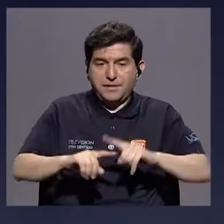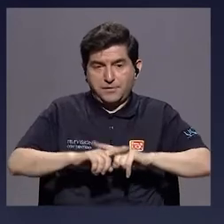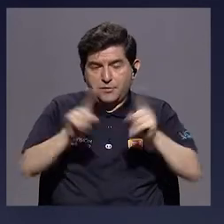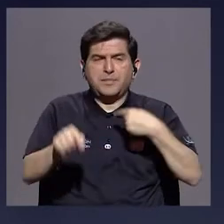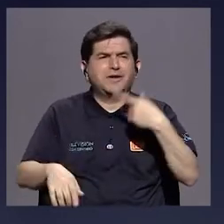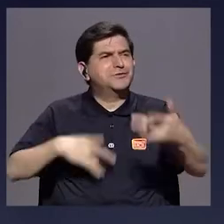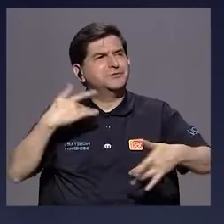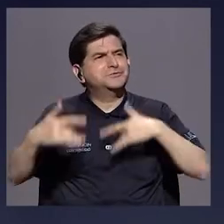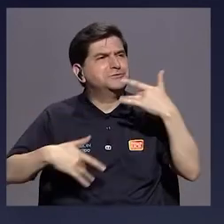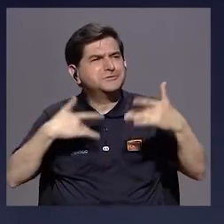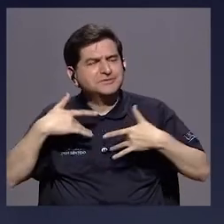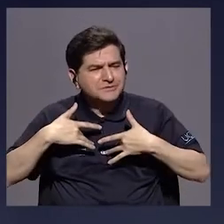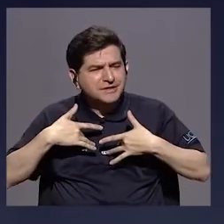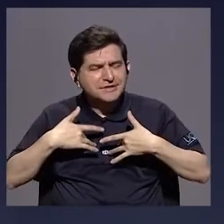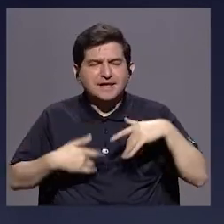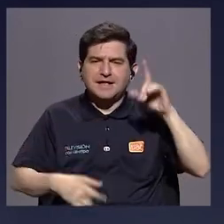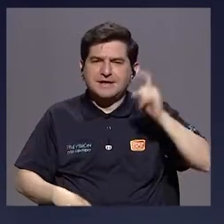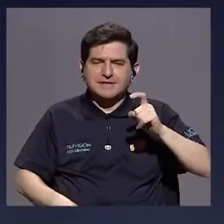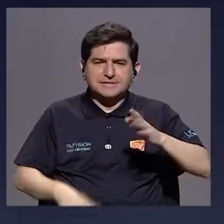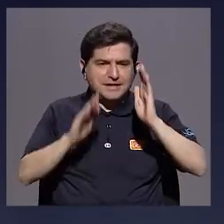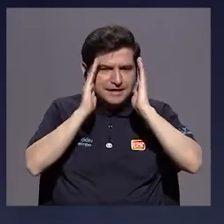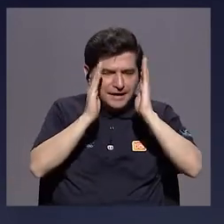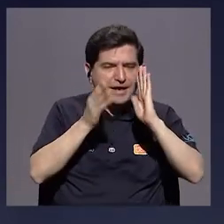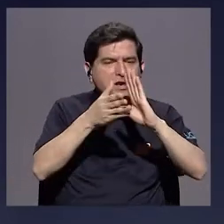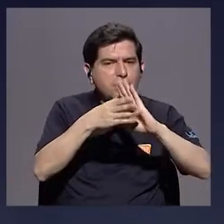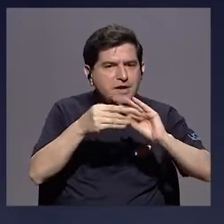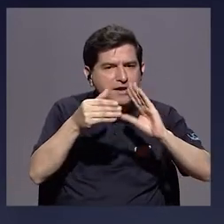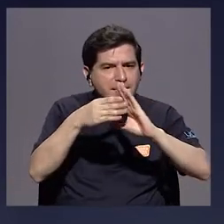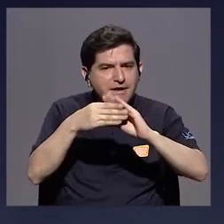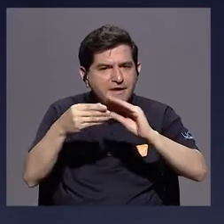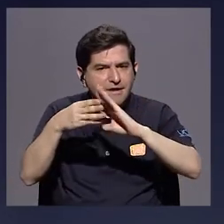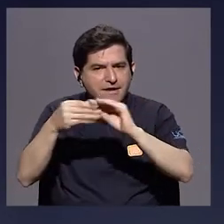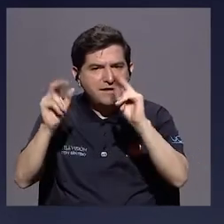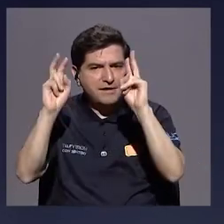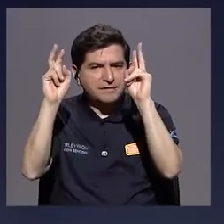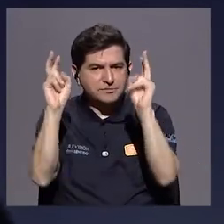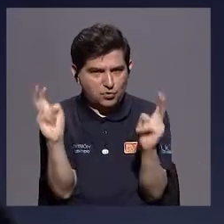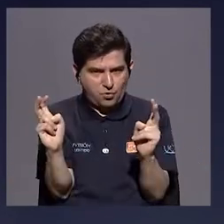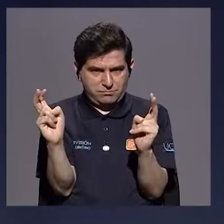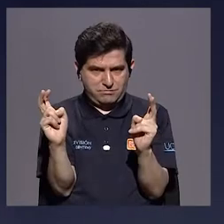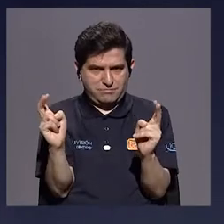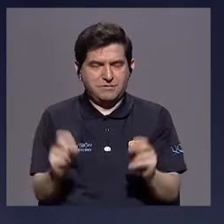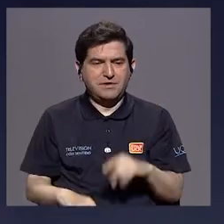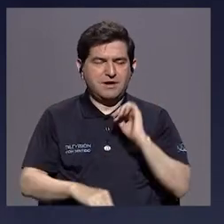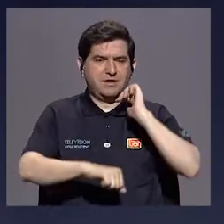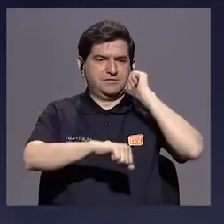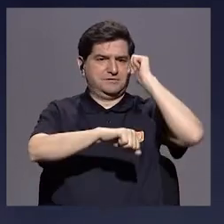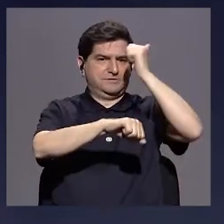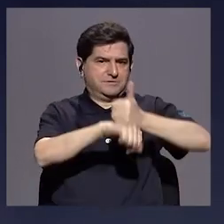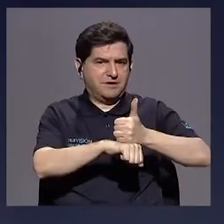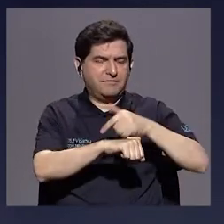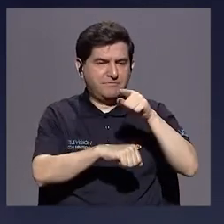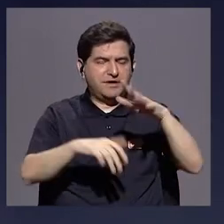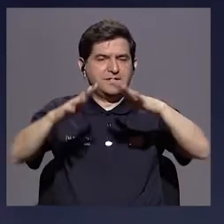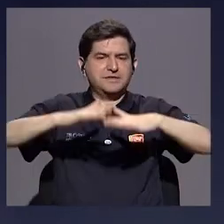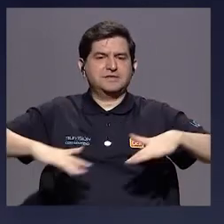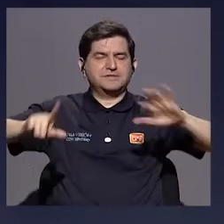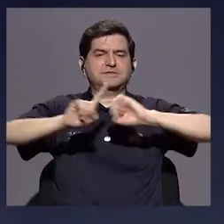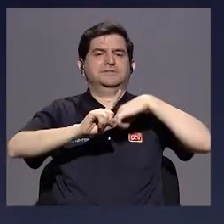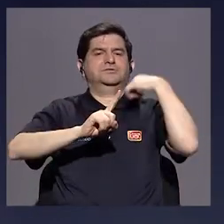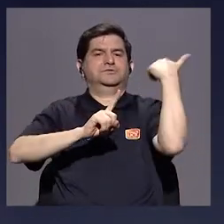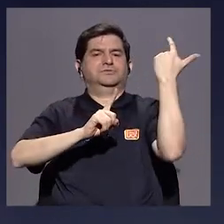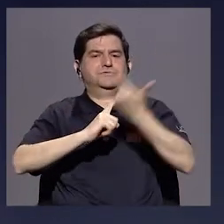siento que siempre hay que cuidar la narrativa temática que se le impone a este espacio social